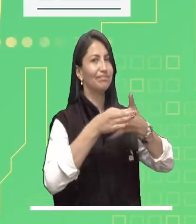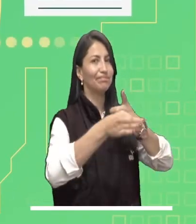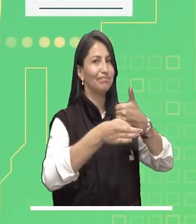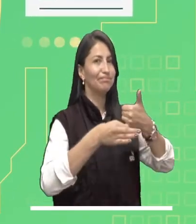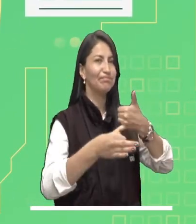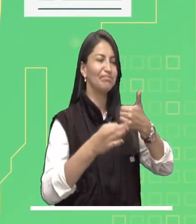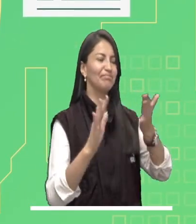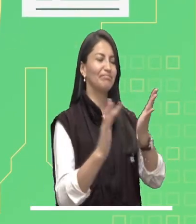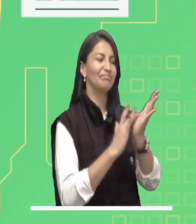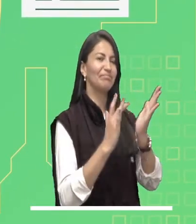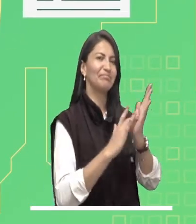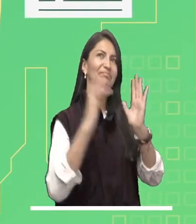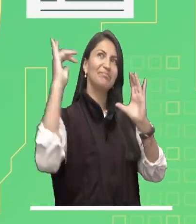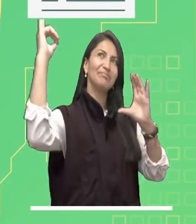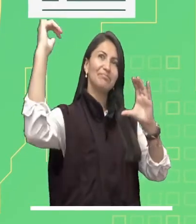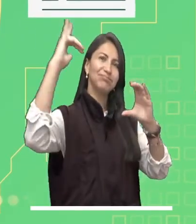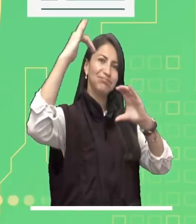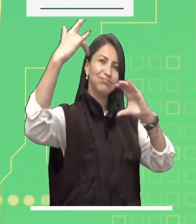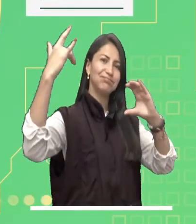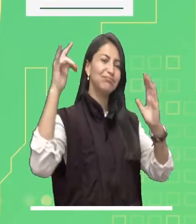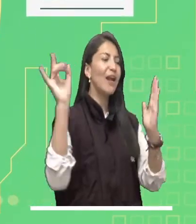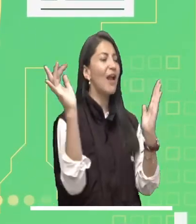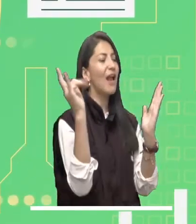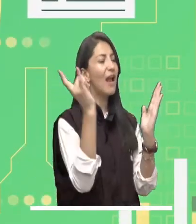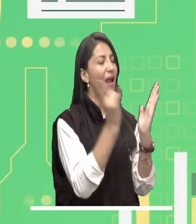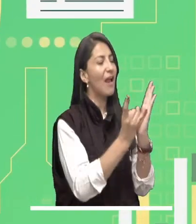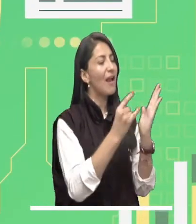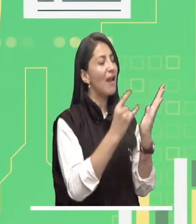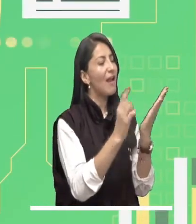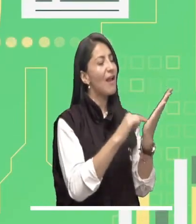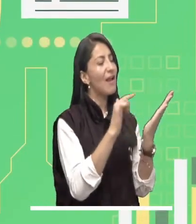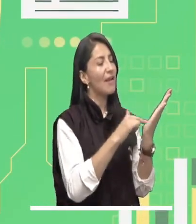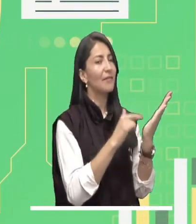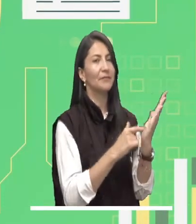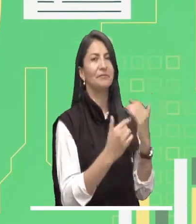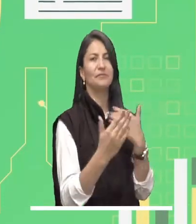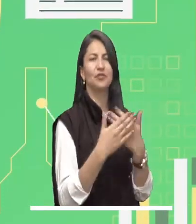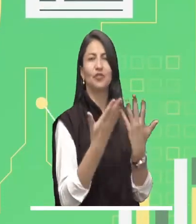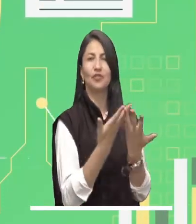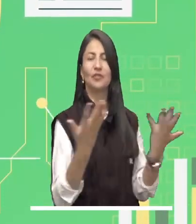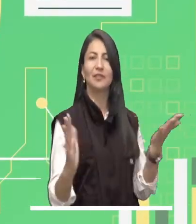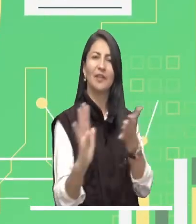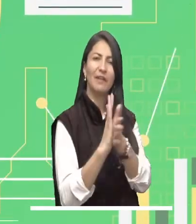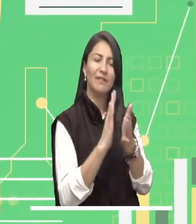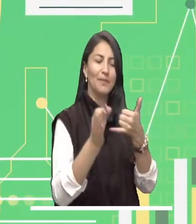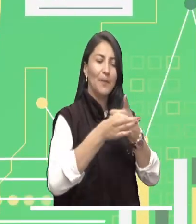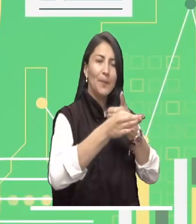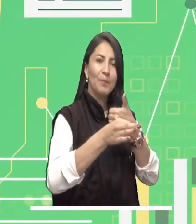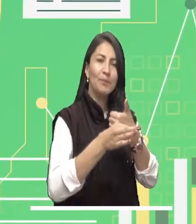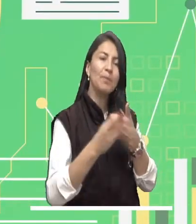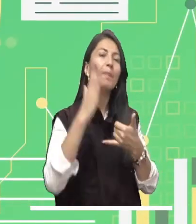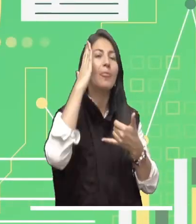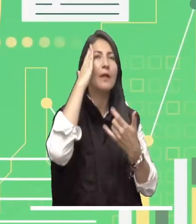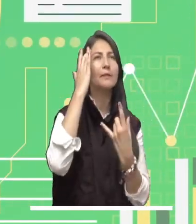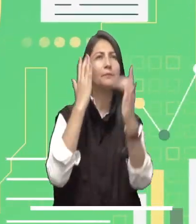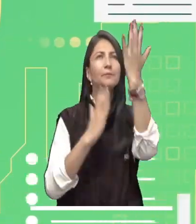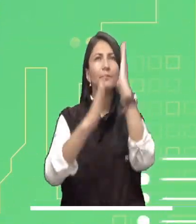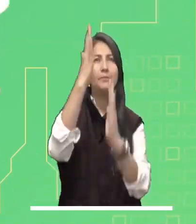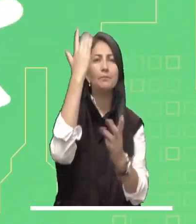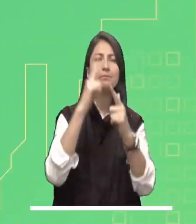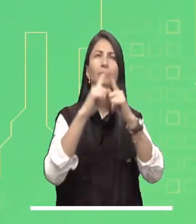satelitales y conozca las principales alertas tempranas información detallada a nivel municipal cifras de deforestación